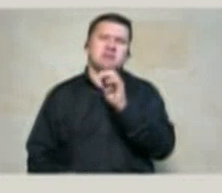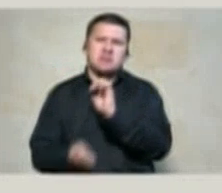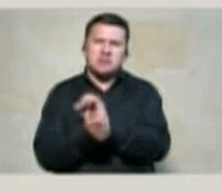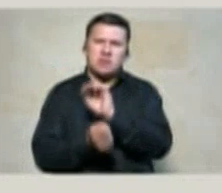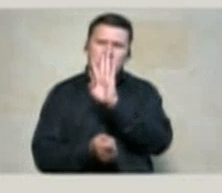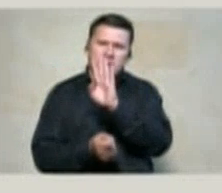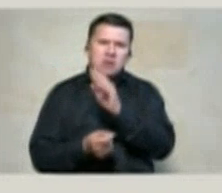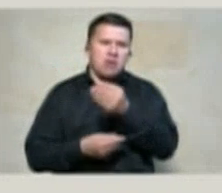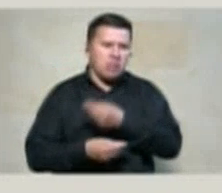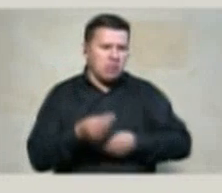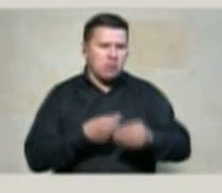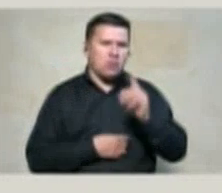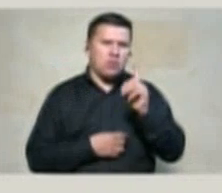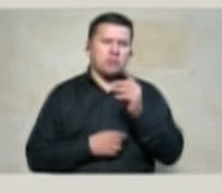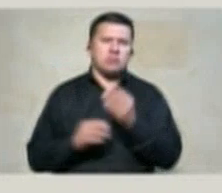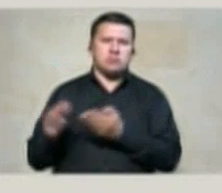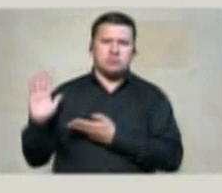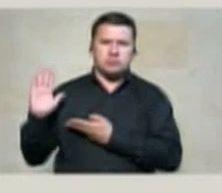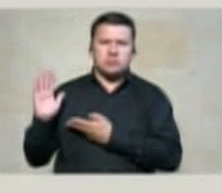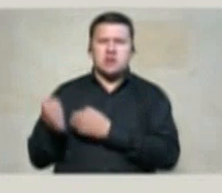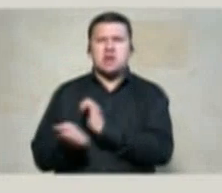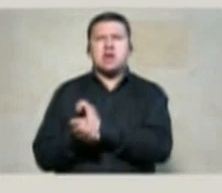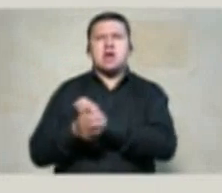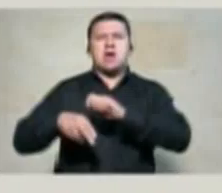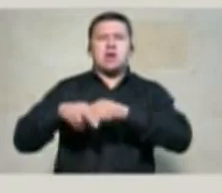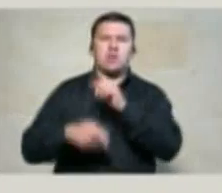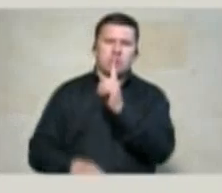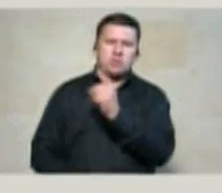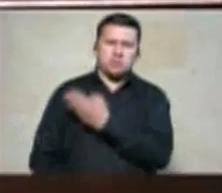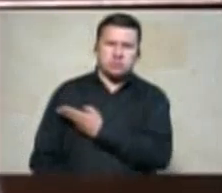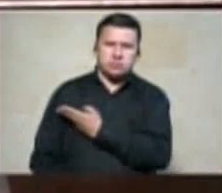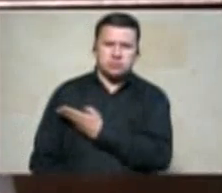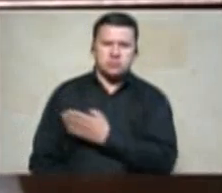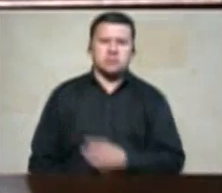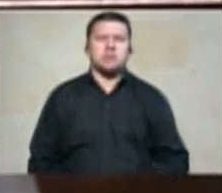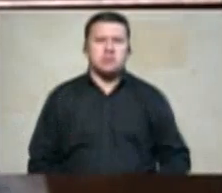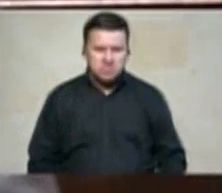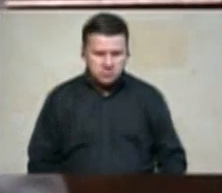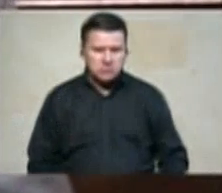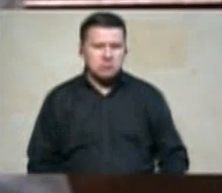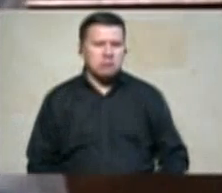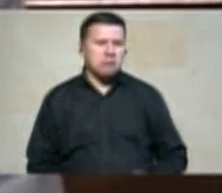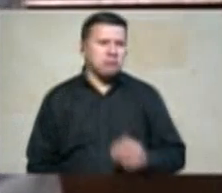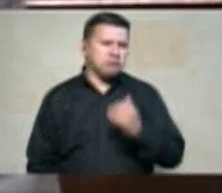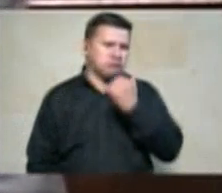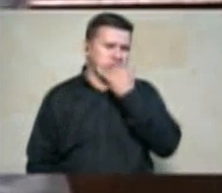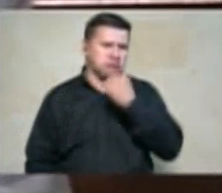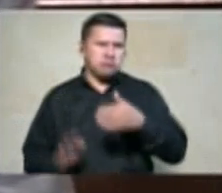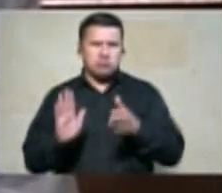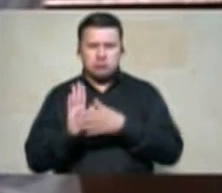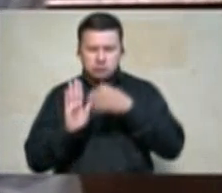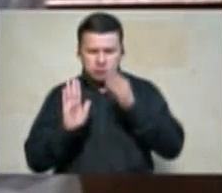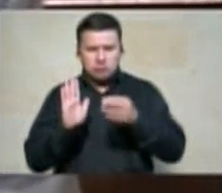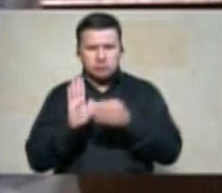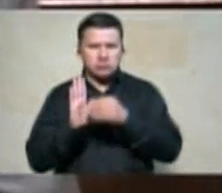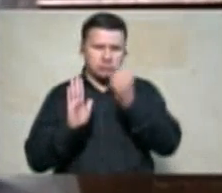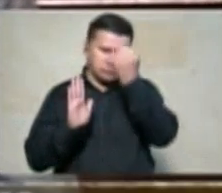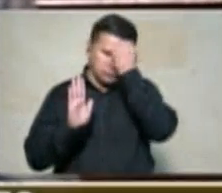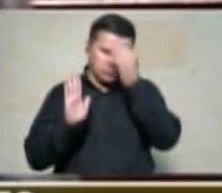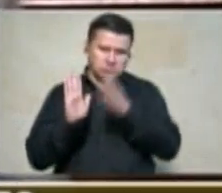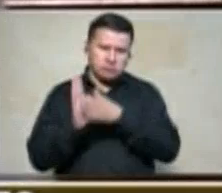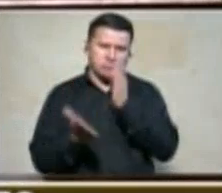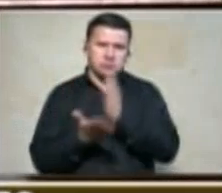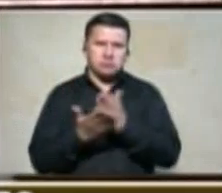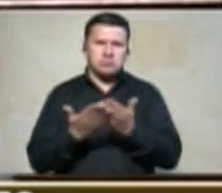4, por lavado de activos 1, por tortura 1. Eso es lo que está los principales